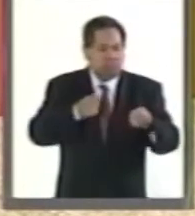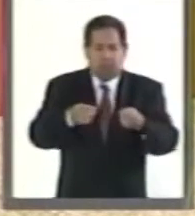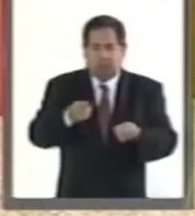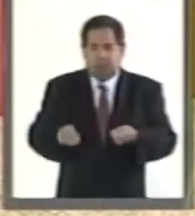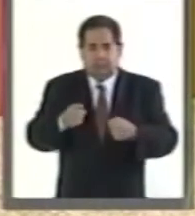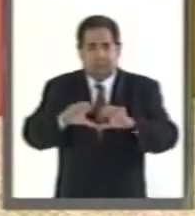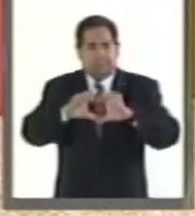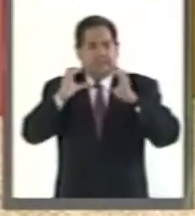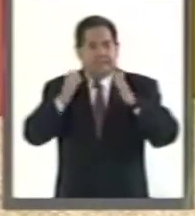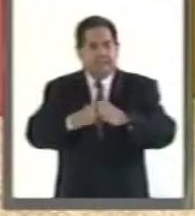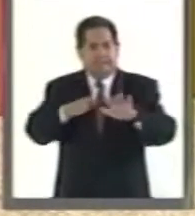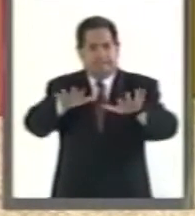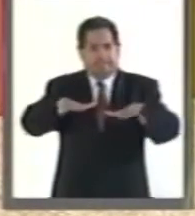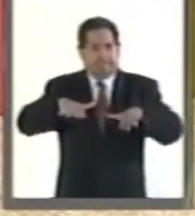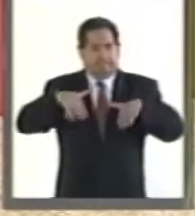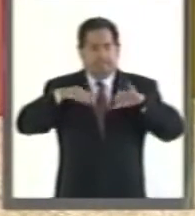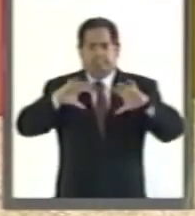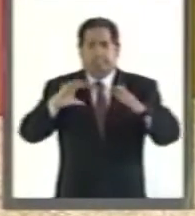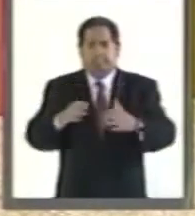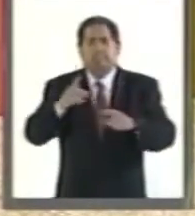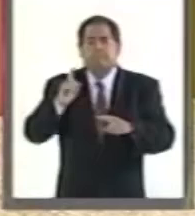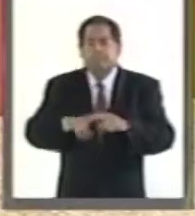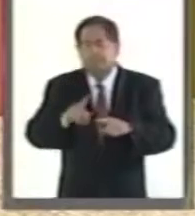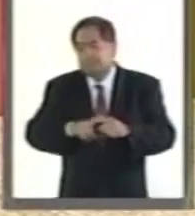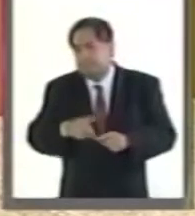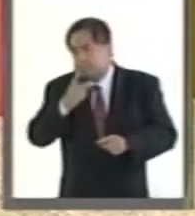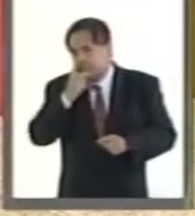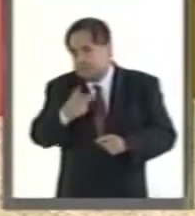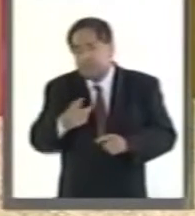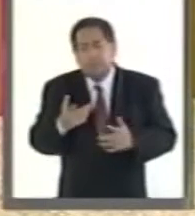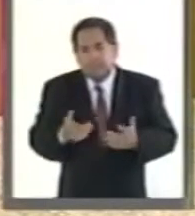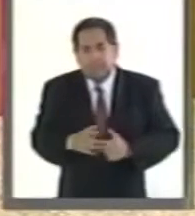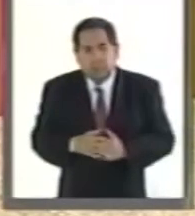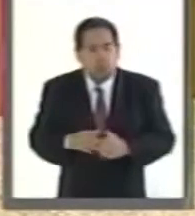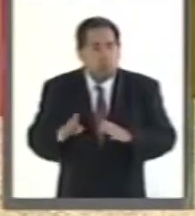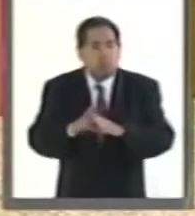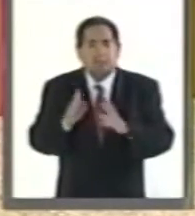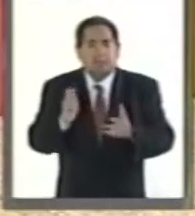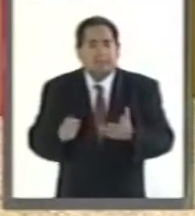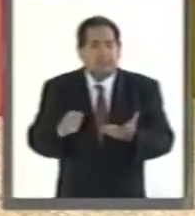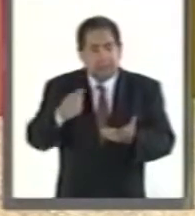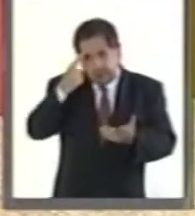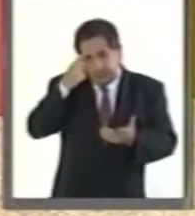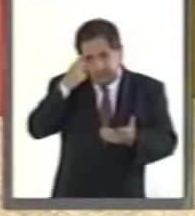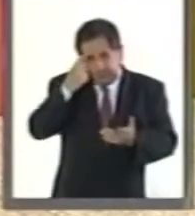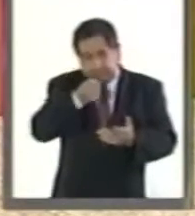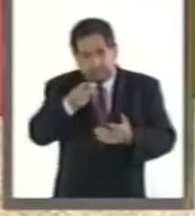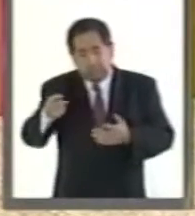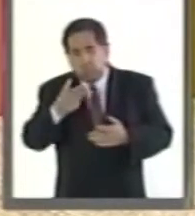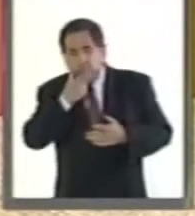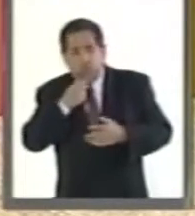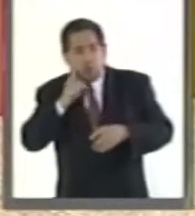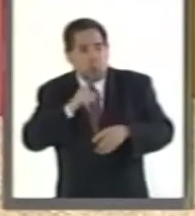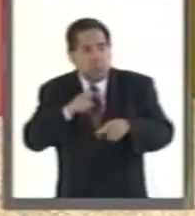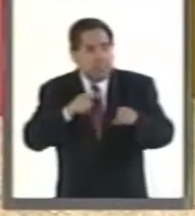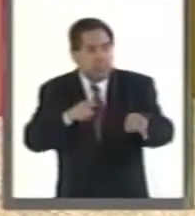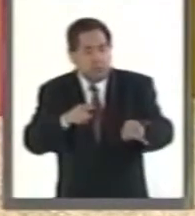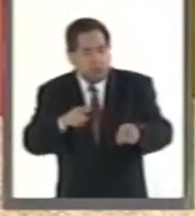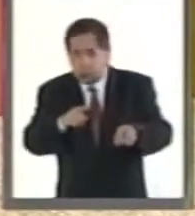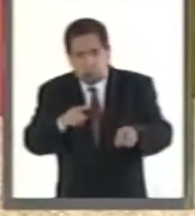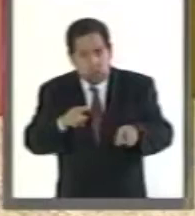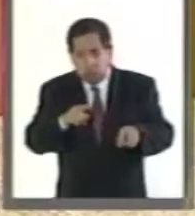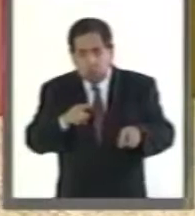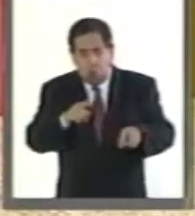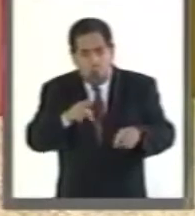Pleno es precisamente de establecer la sanción a aquella ciudadana o ciudadano que no